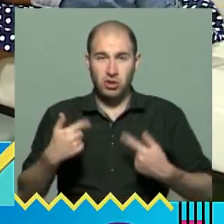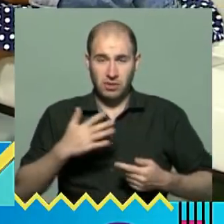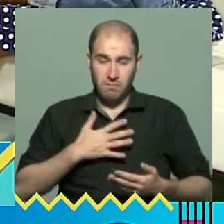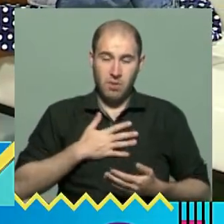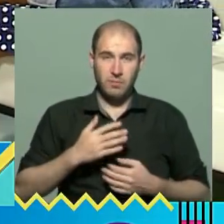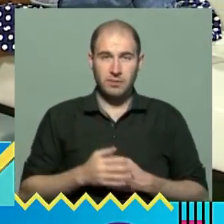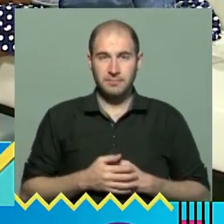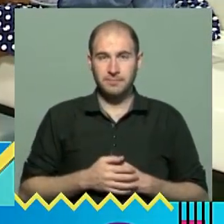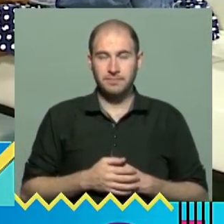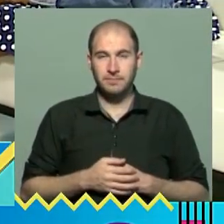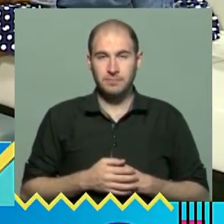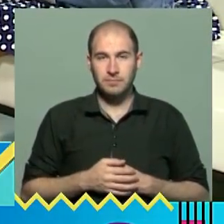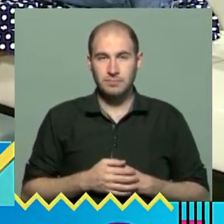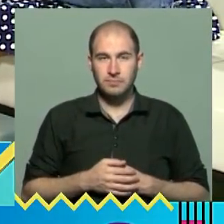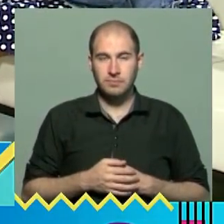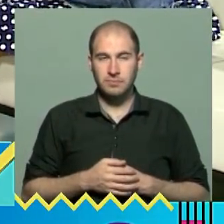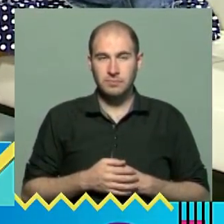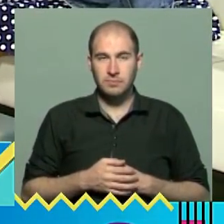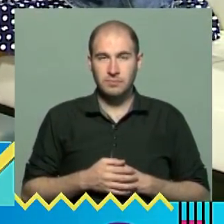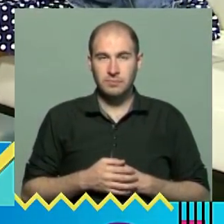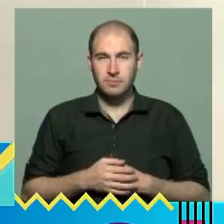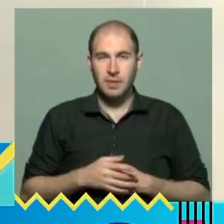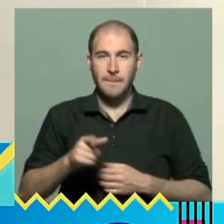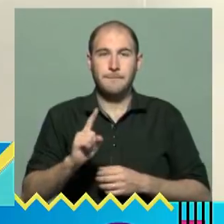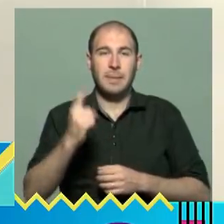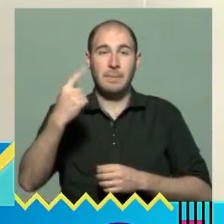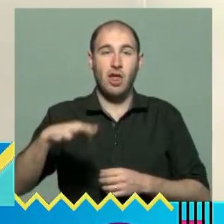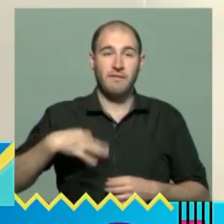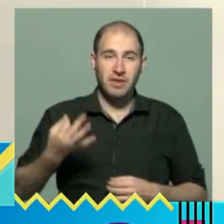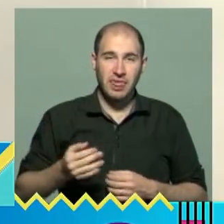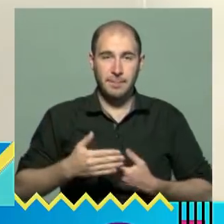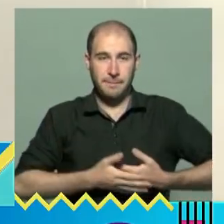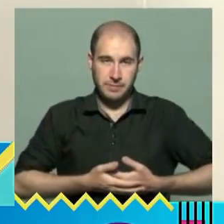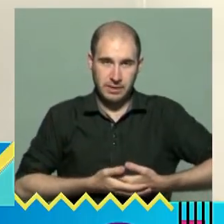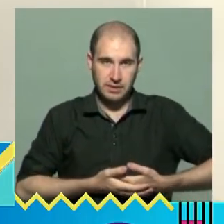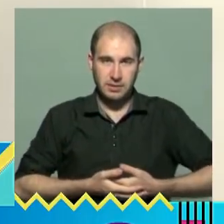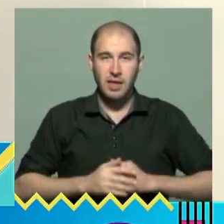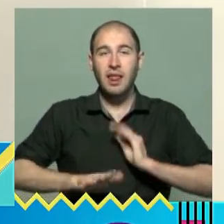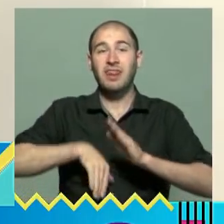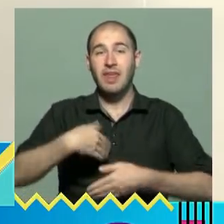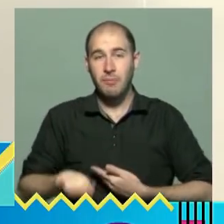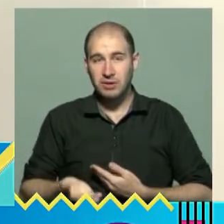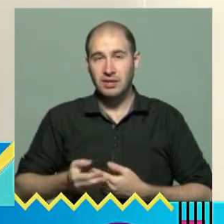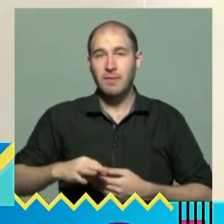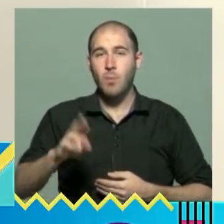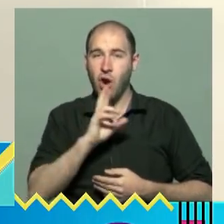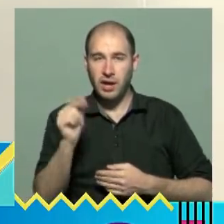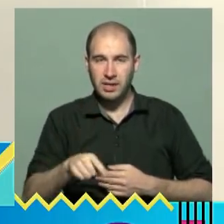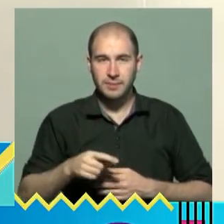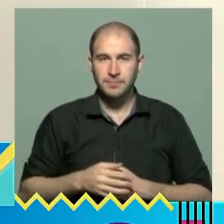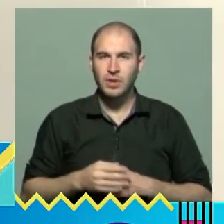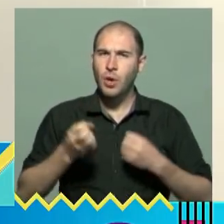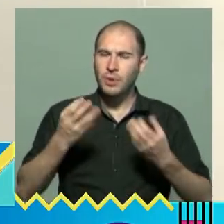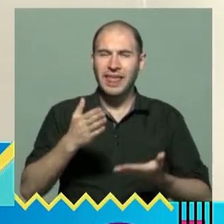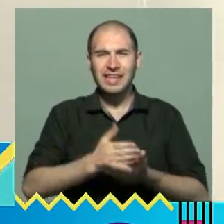teniendo. Entonces, digamos, se dice que primero la vida del bebé y después la de la mujer. Entonces, ¿por